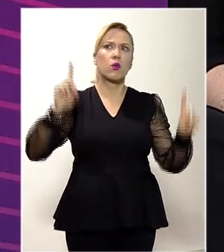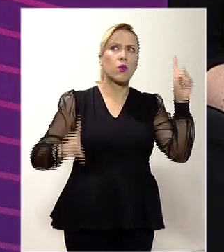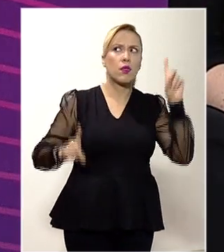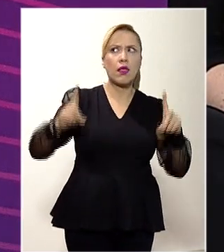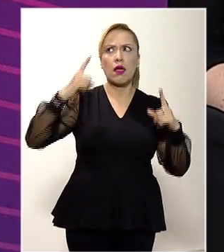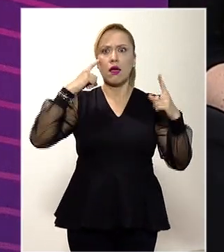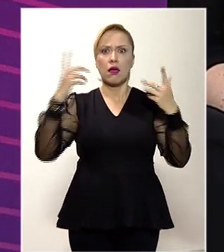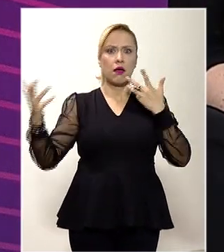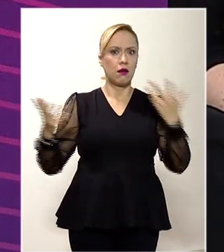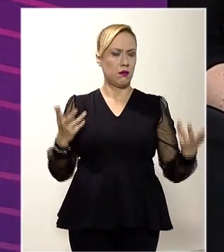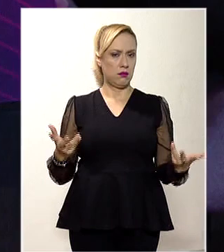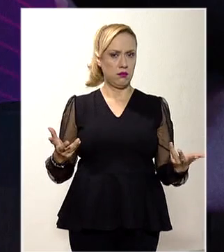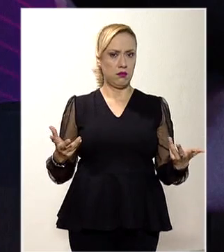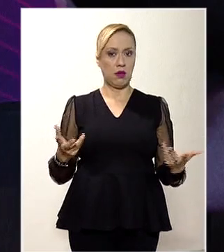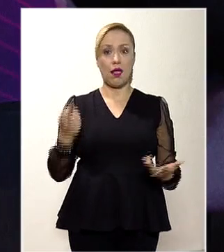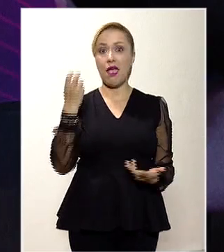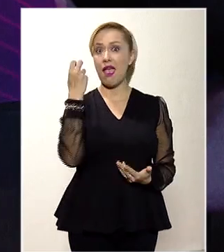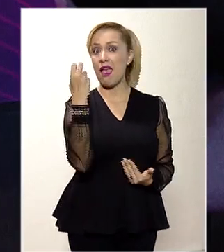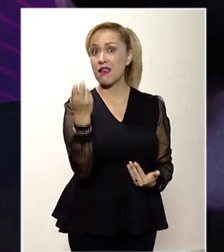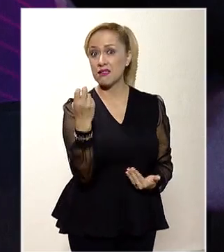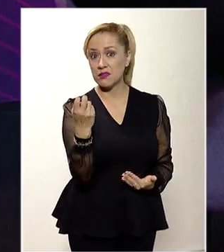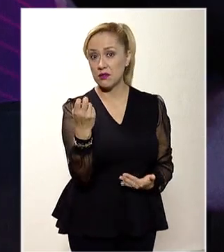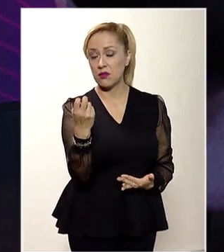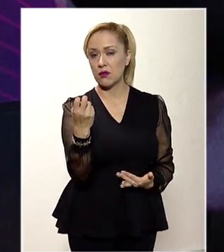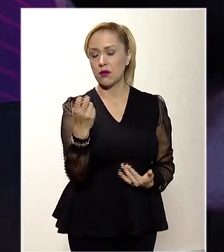razonable. Eso